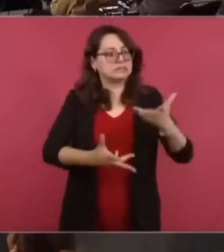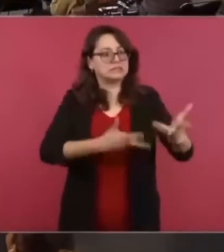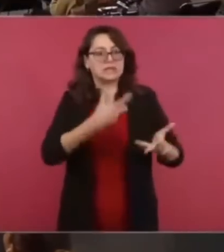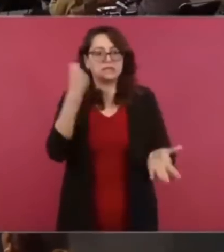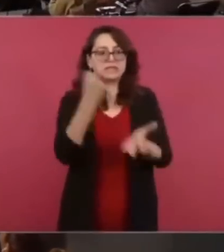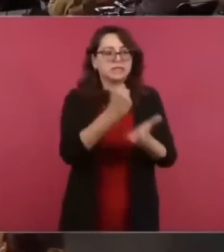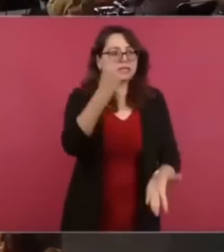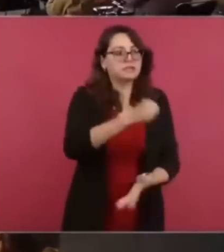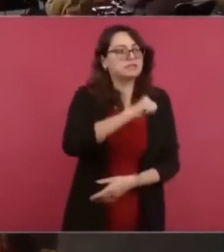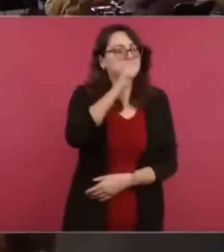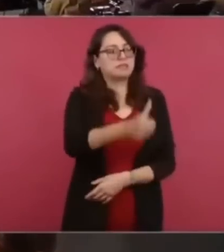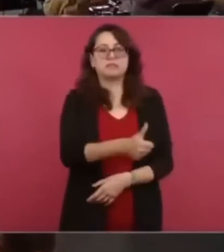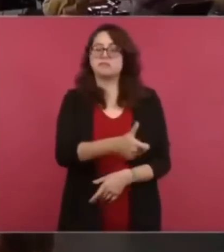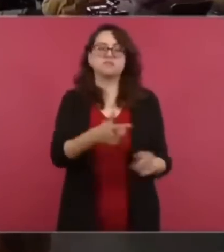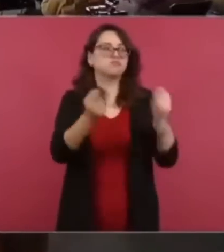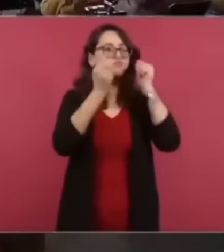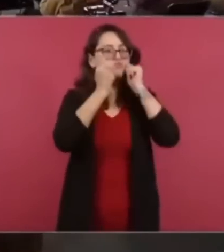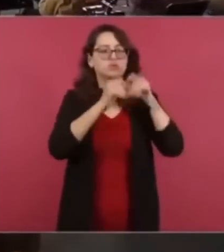Y